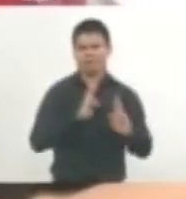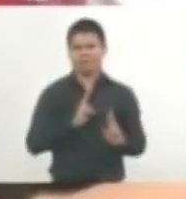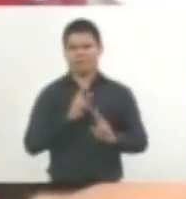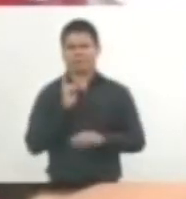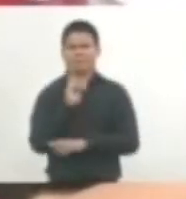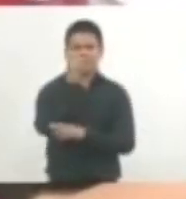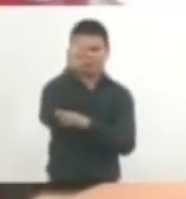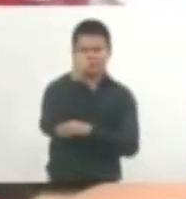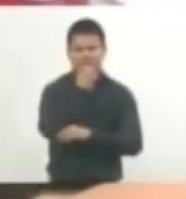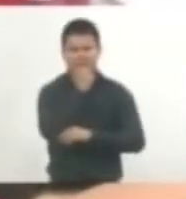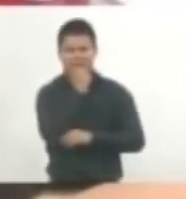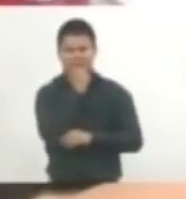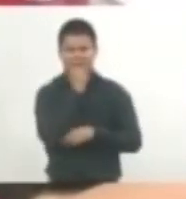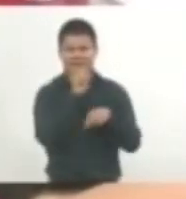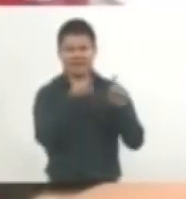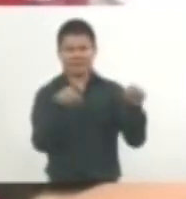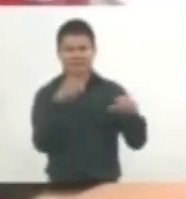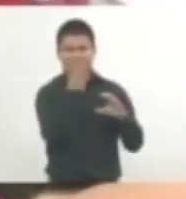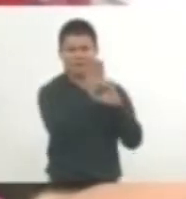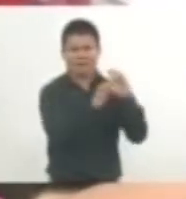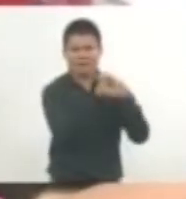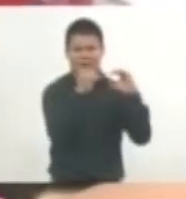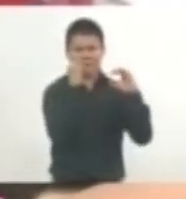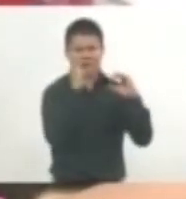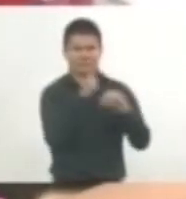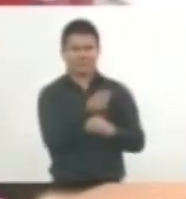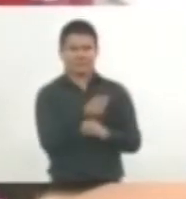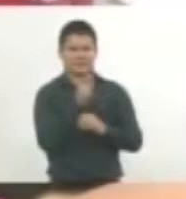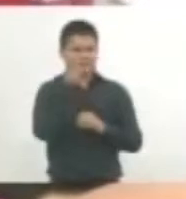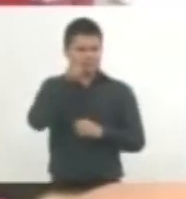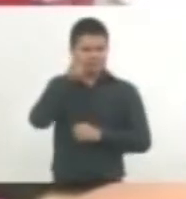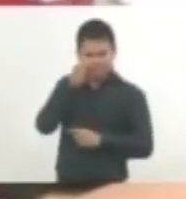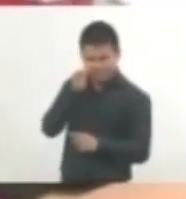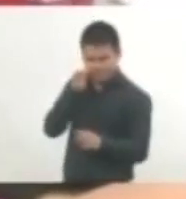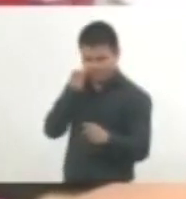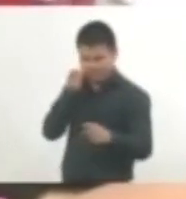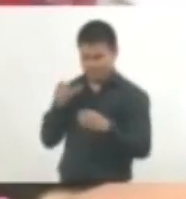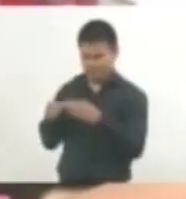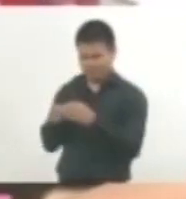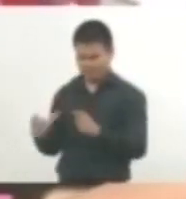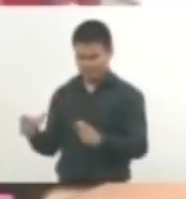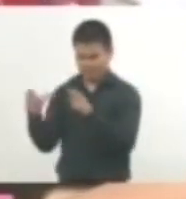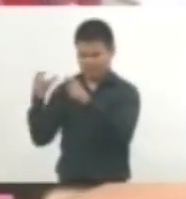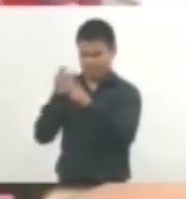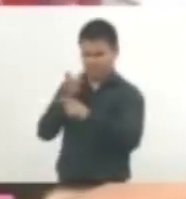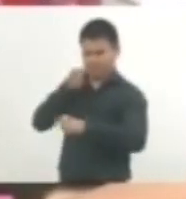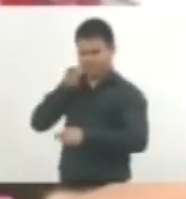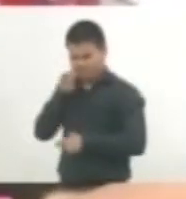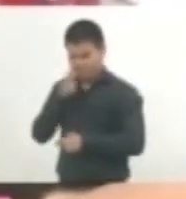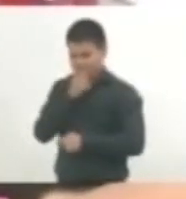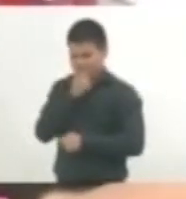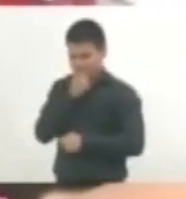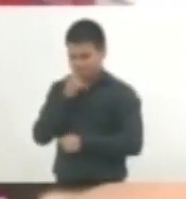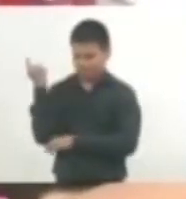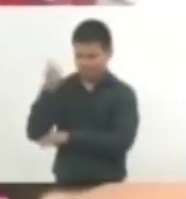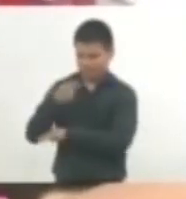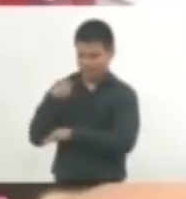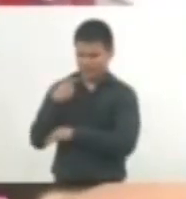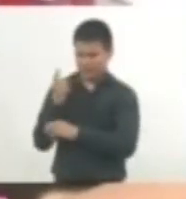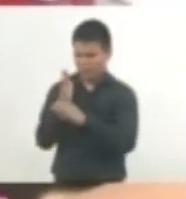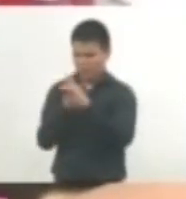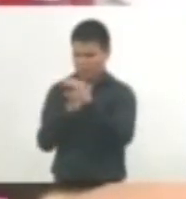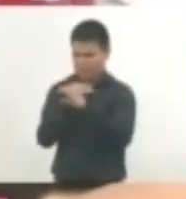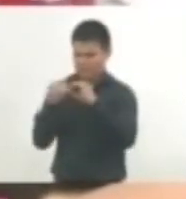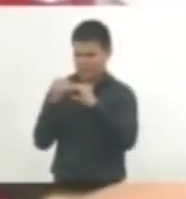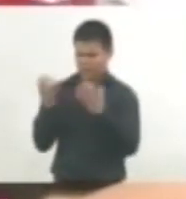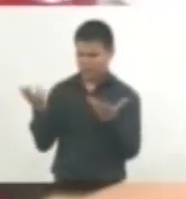por eso vemos que la Procuraduría Nacional le ha puesto el lente a este caso en concreto ante el fallo de la Procuraduría